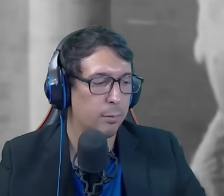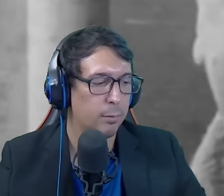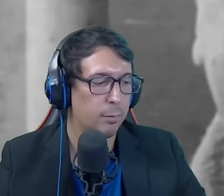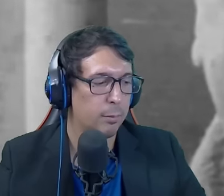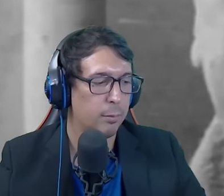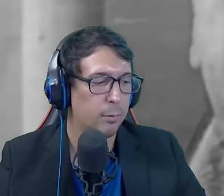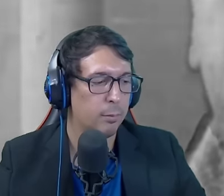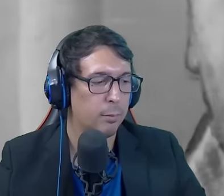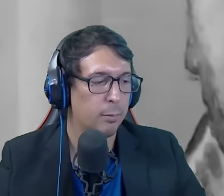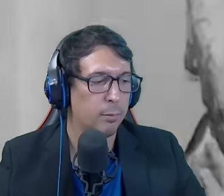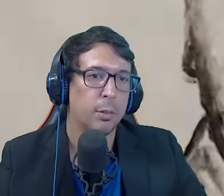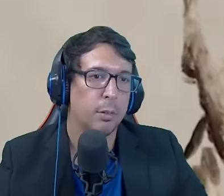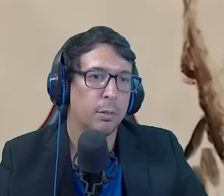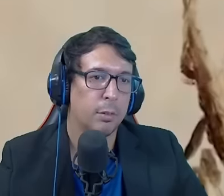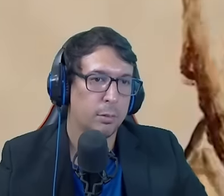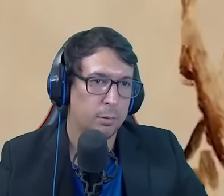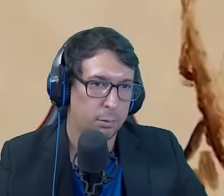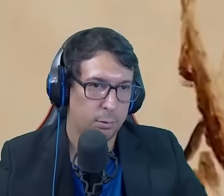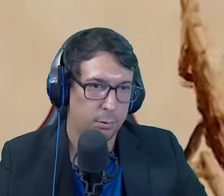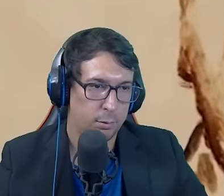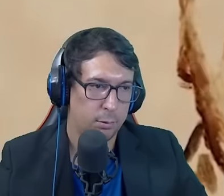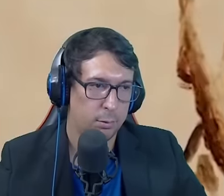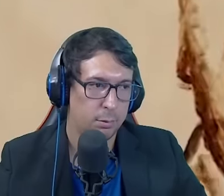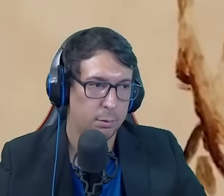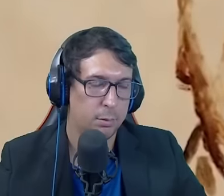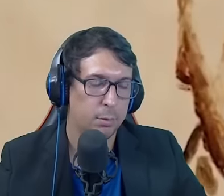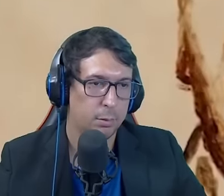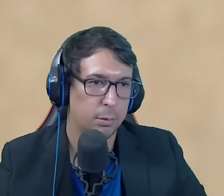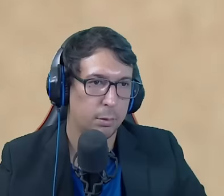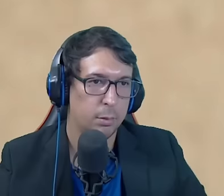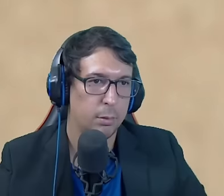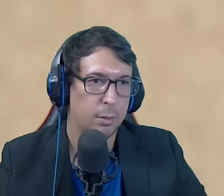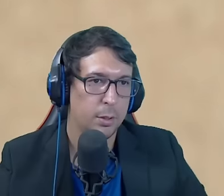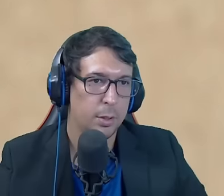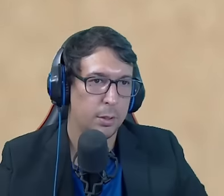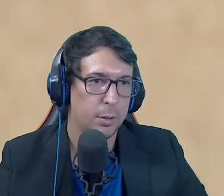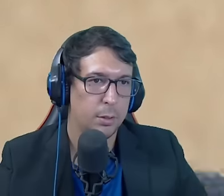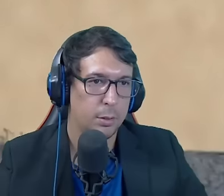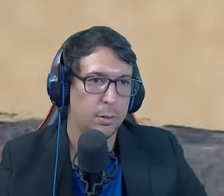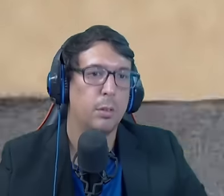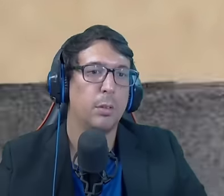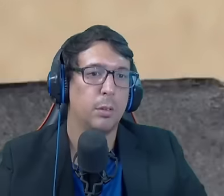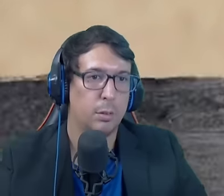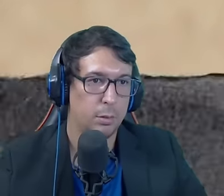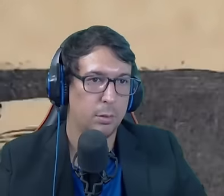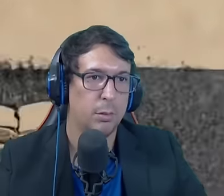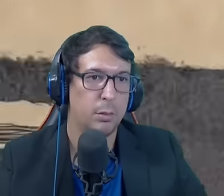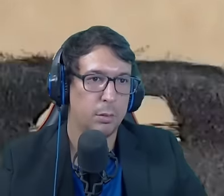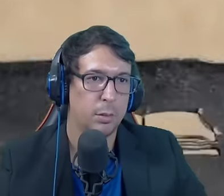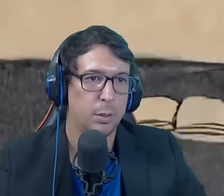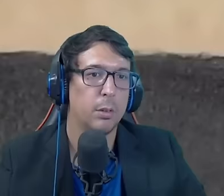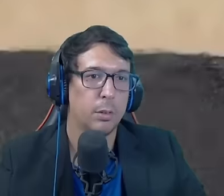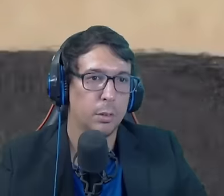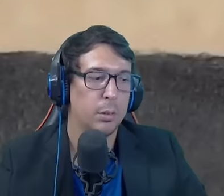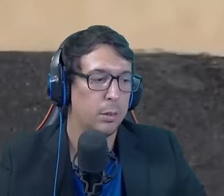del presidente Pedro Aguirre Cerda. Desalejado de los versos y rimas, veía cómo su primera acción política como cónsul